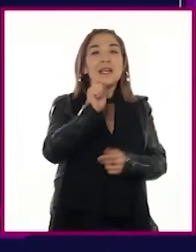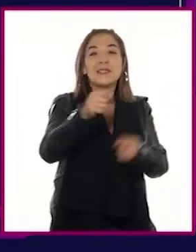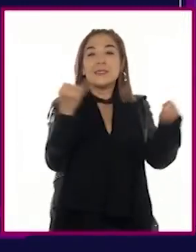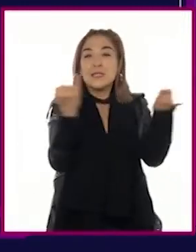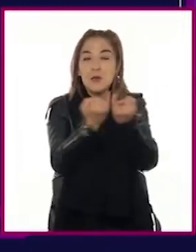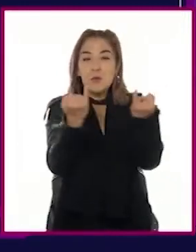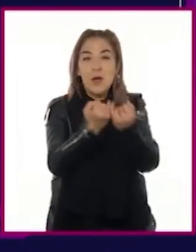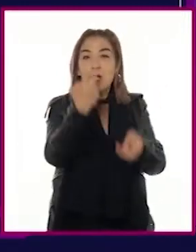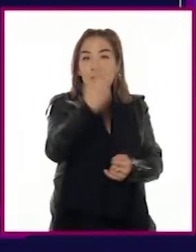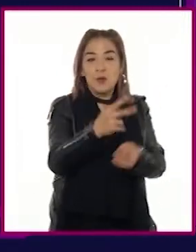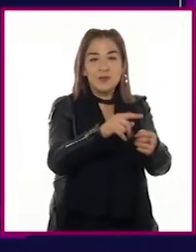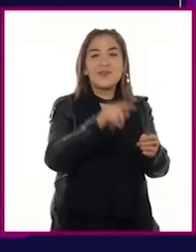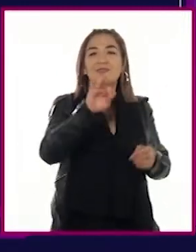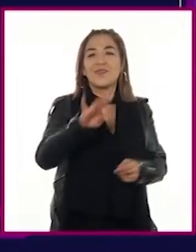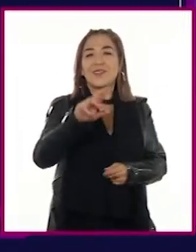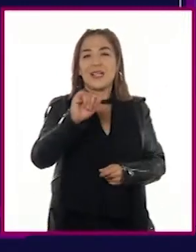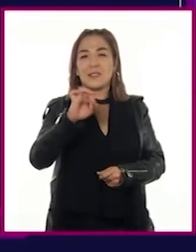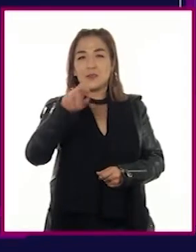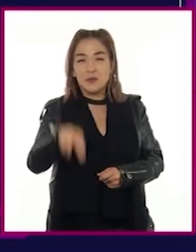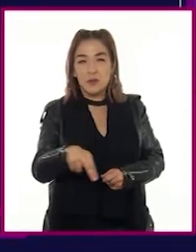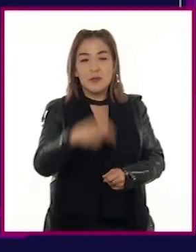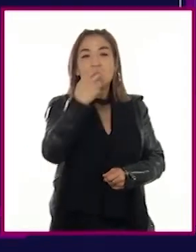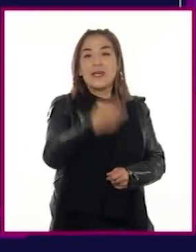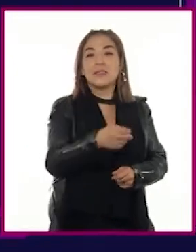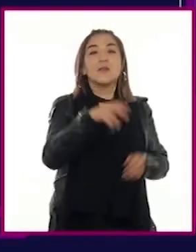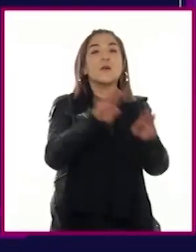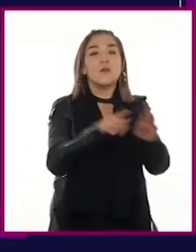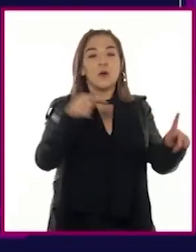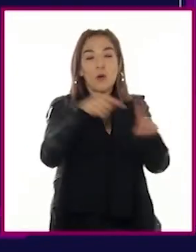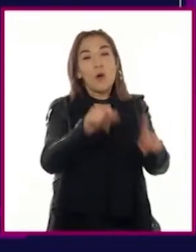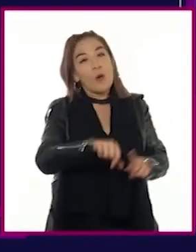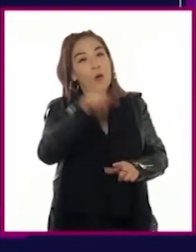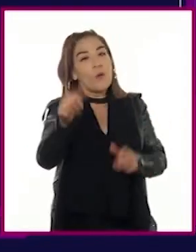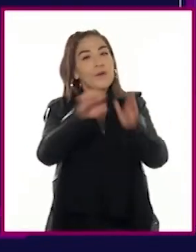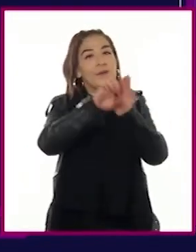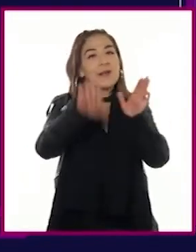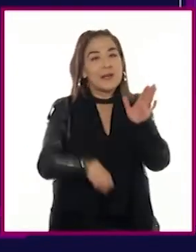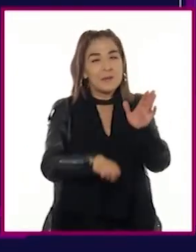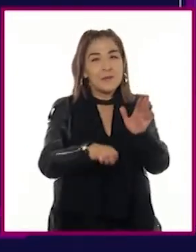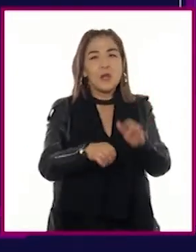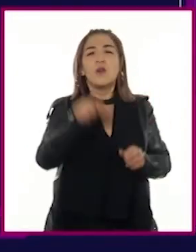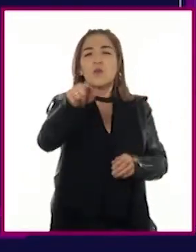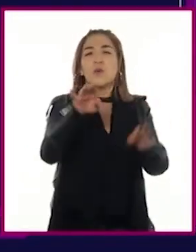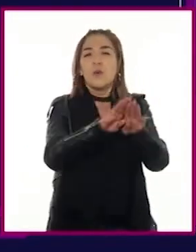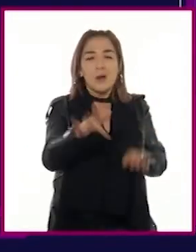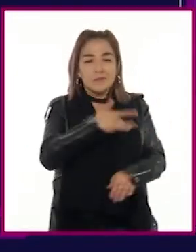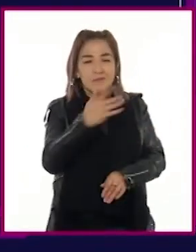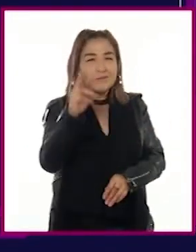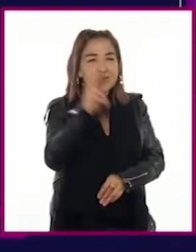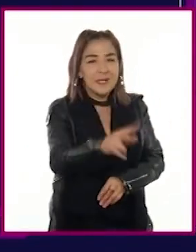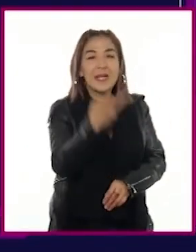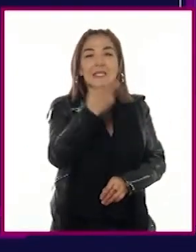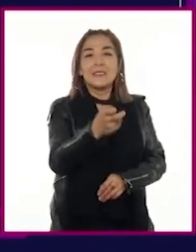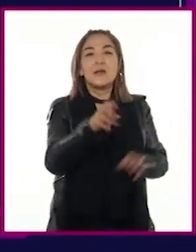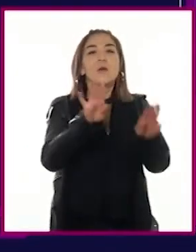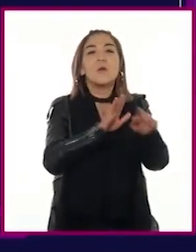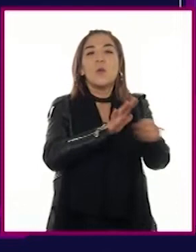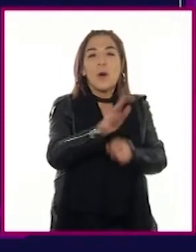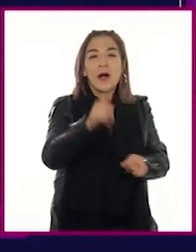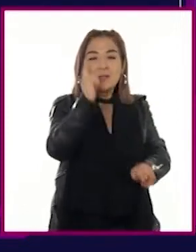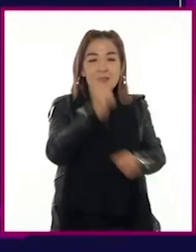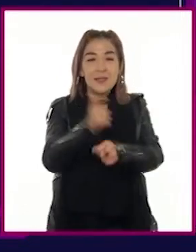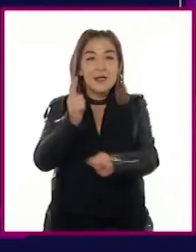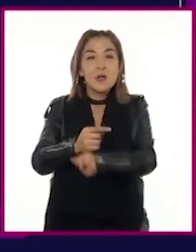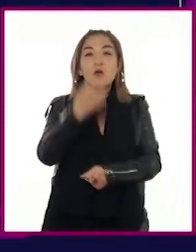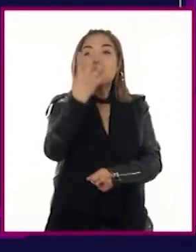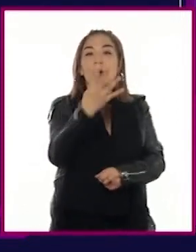igualdad entre dos fracciones y por la referencia con otros ejemplos, de manera instintiva se buscan los términos que deben ocupar los